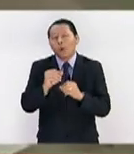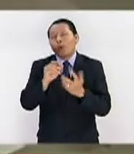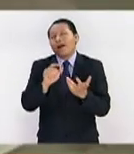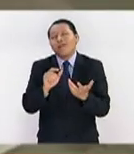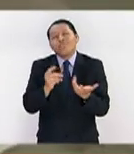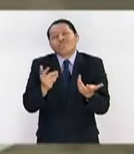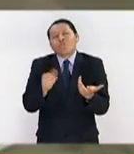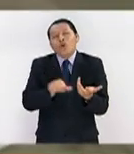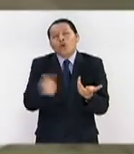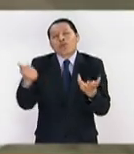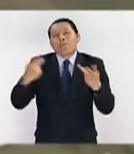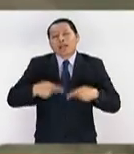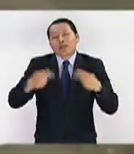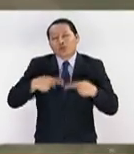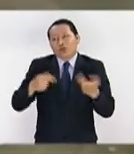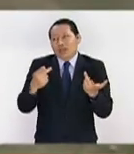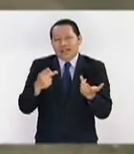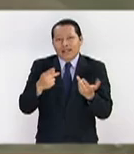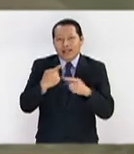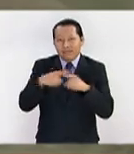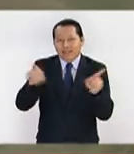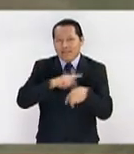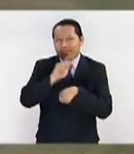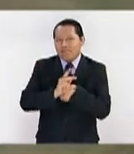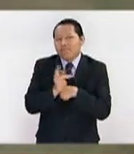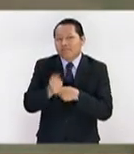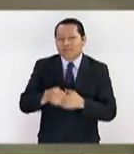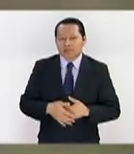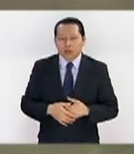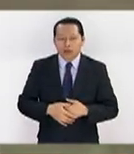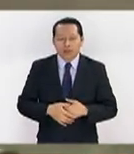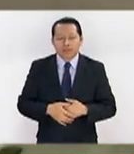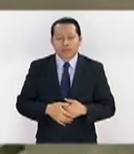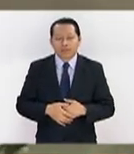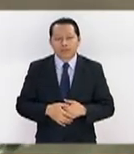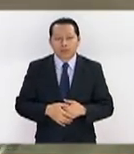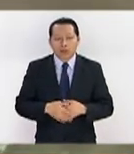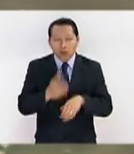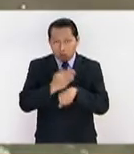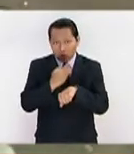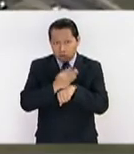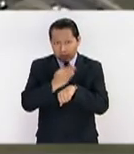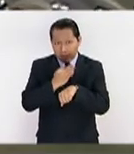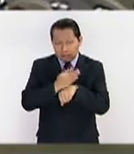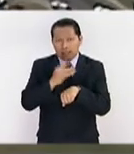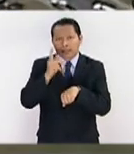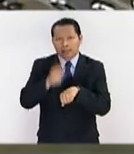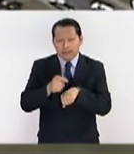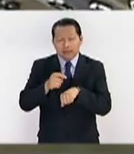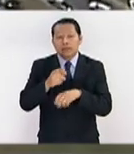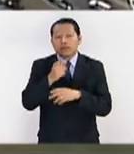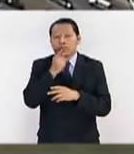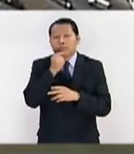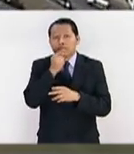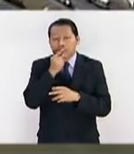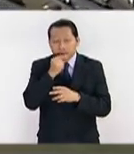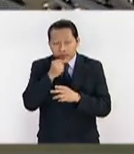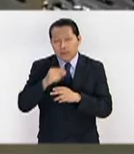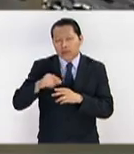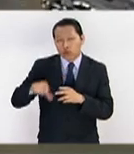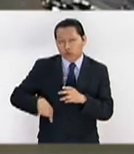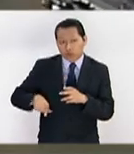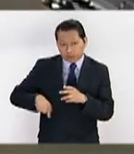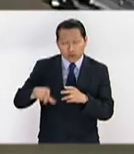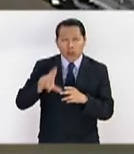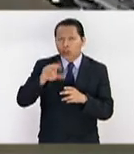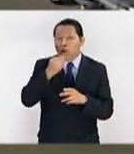algunas que pertenecen a otros países? Oficialmente, hasta el momento, las autoridades no han dado a conocer el nombre de